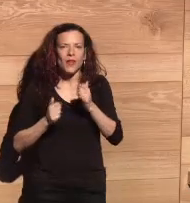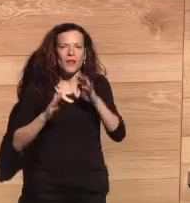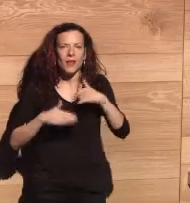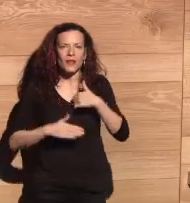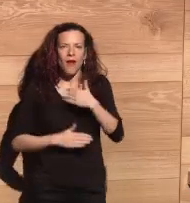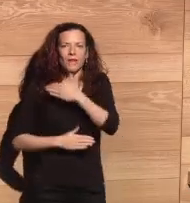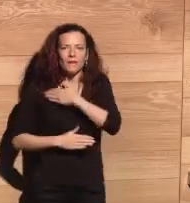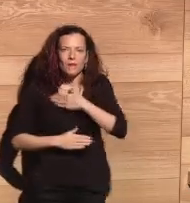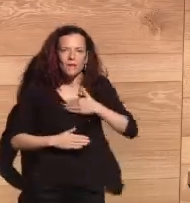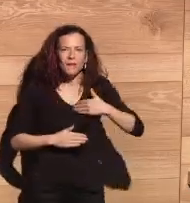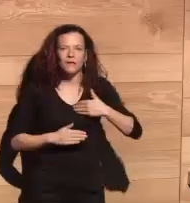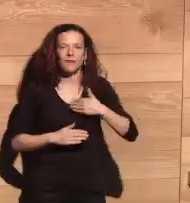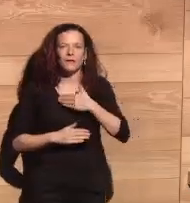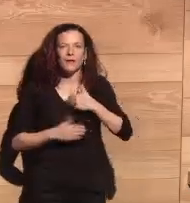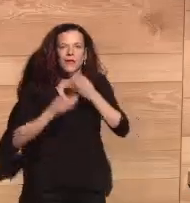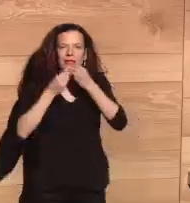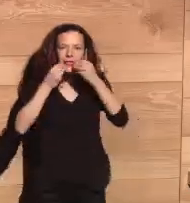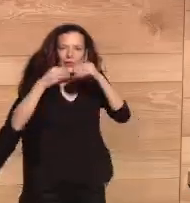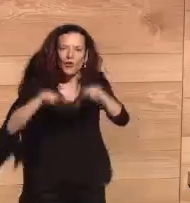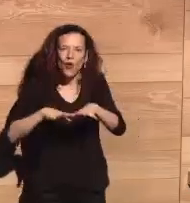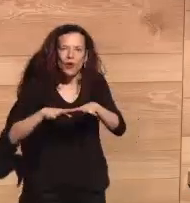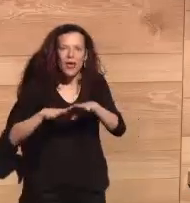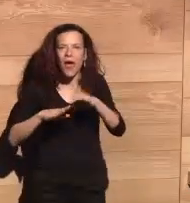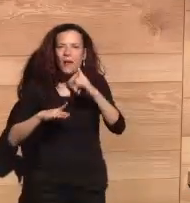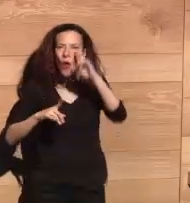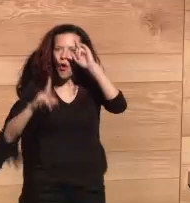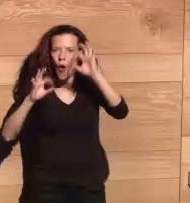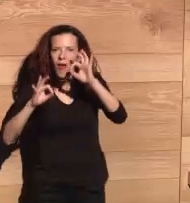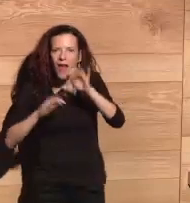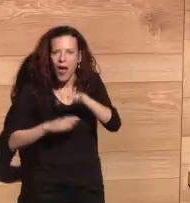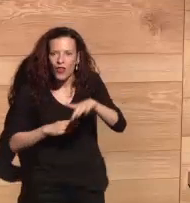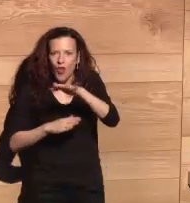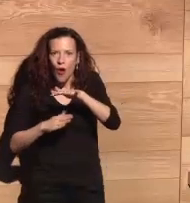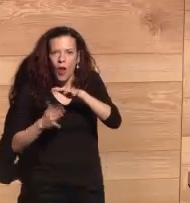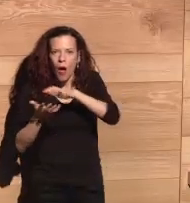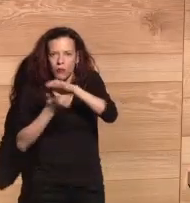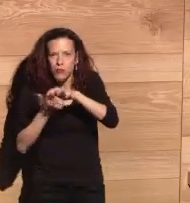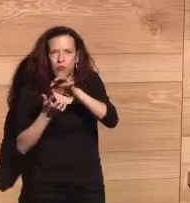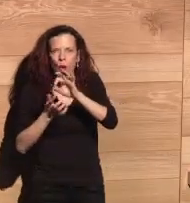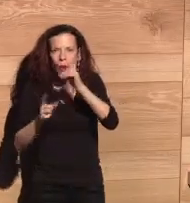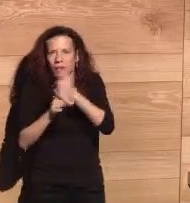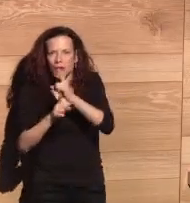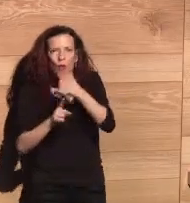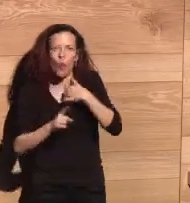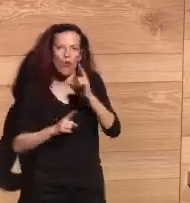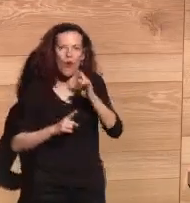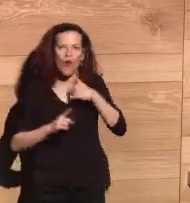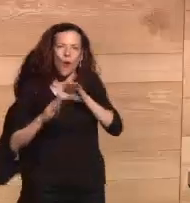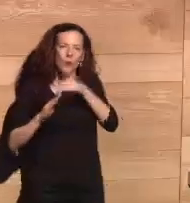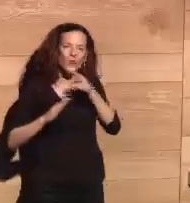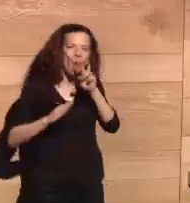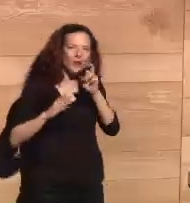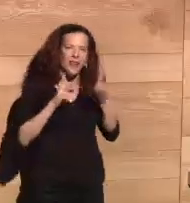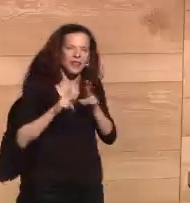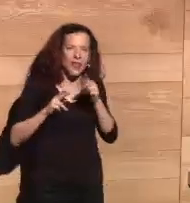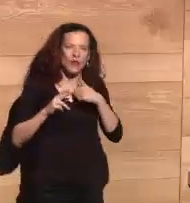voluntad, ¿no? De hacer la historia que no es la tan obvia, ¿no? Que es la que no es tan literal, tan explícita, y trabajar